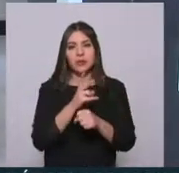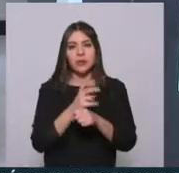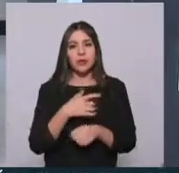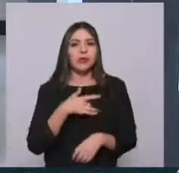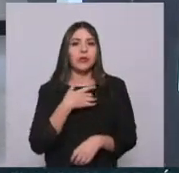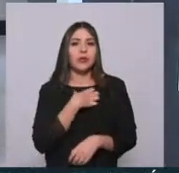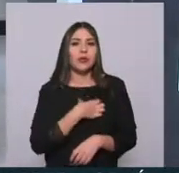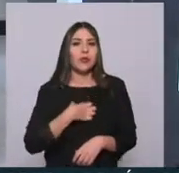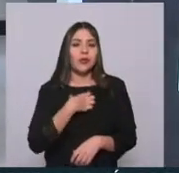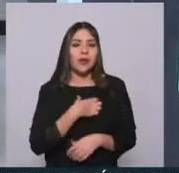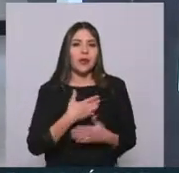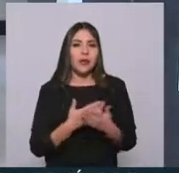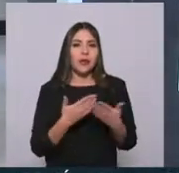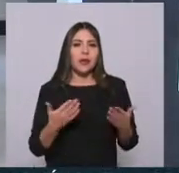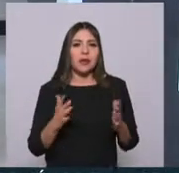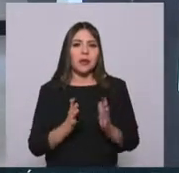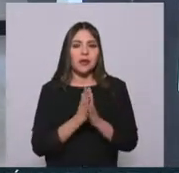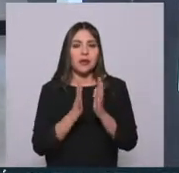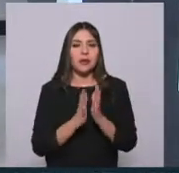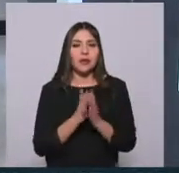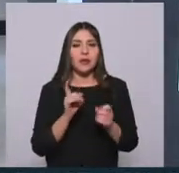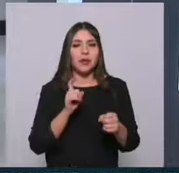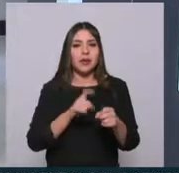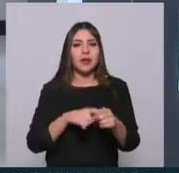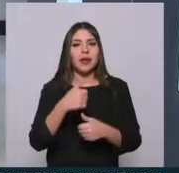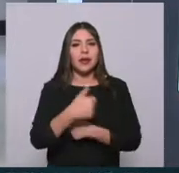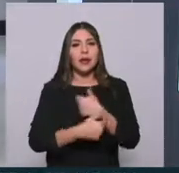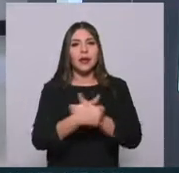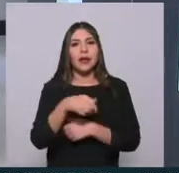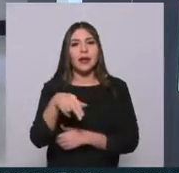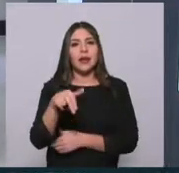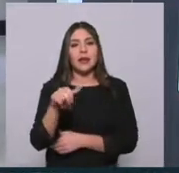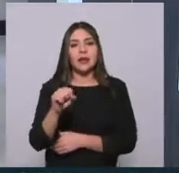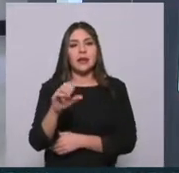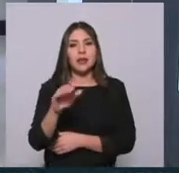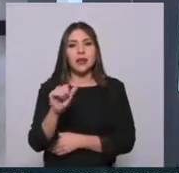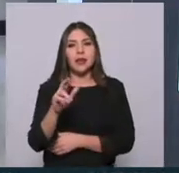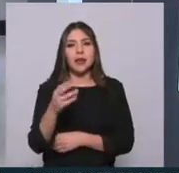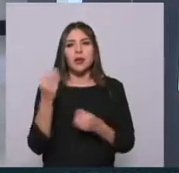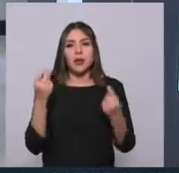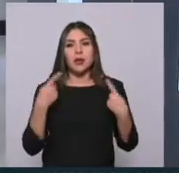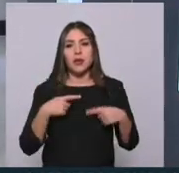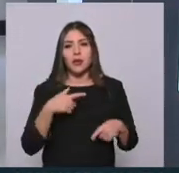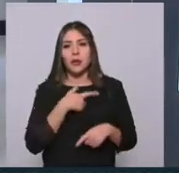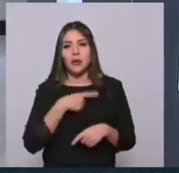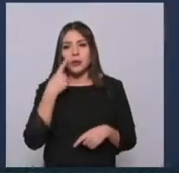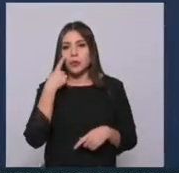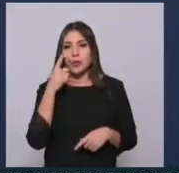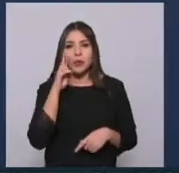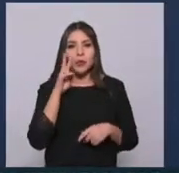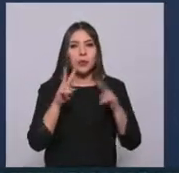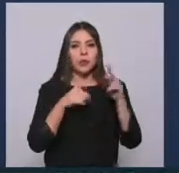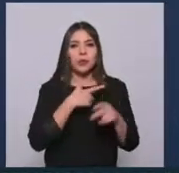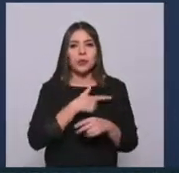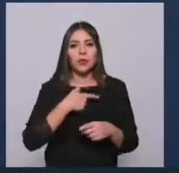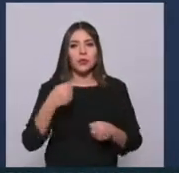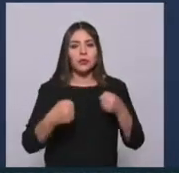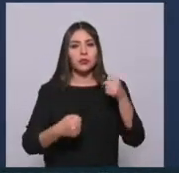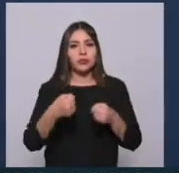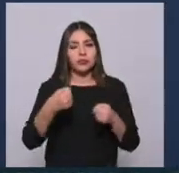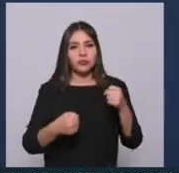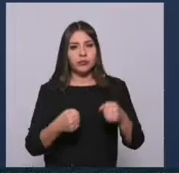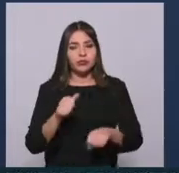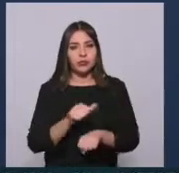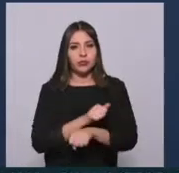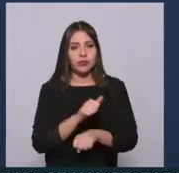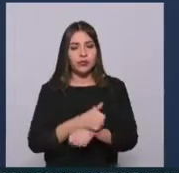en esta categoría de NASCAR que es muy vista por todos los que pues les gusta el automovilismo, ¿no?